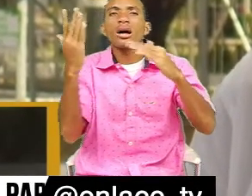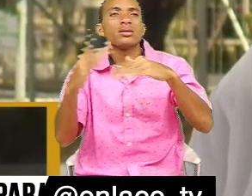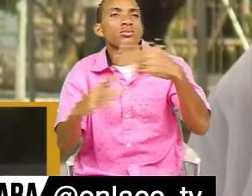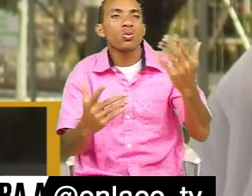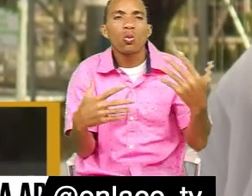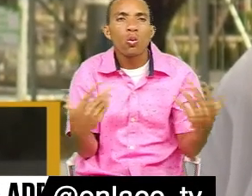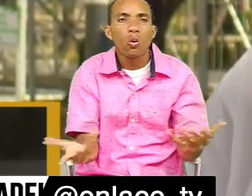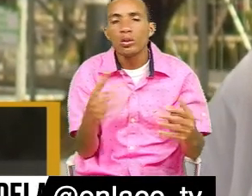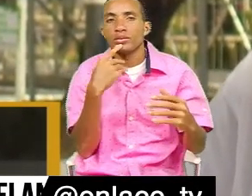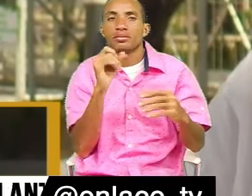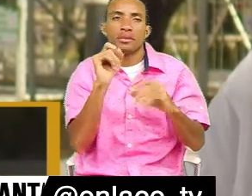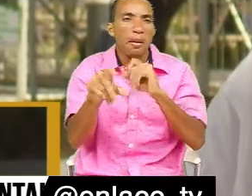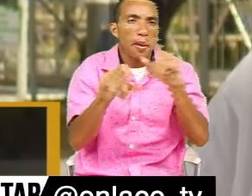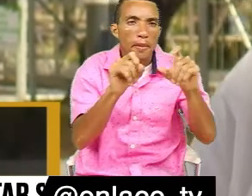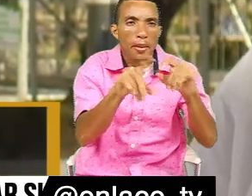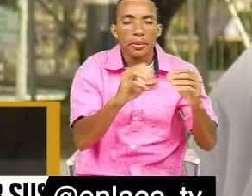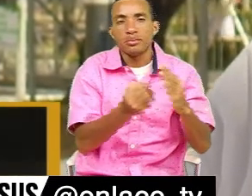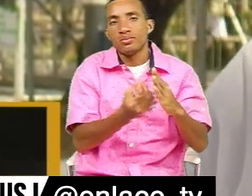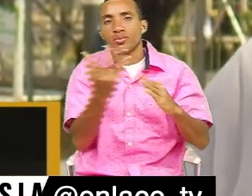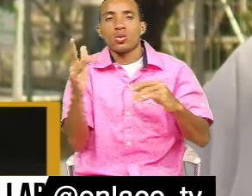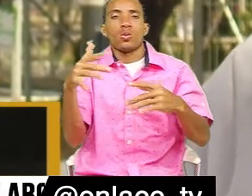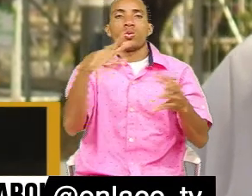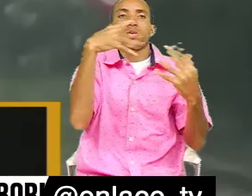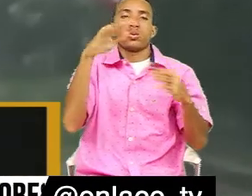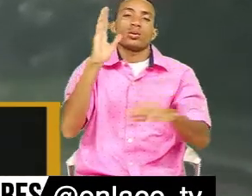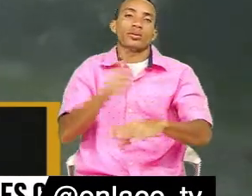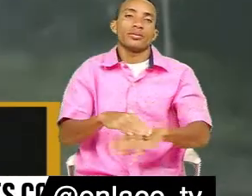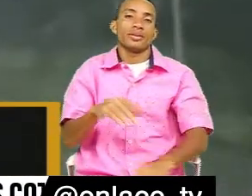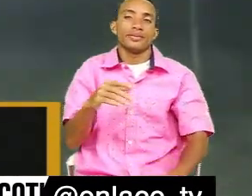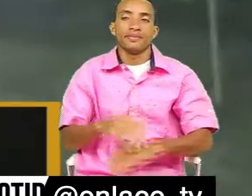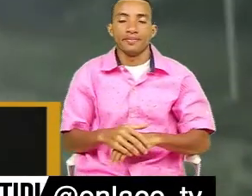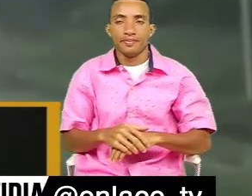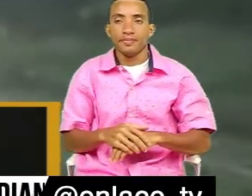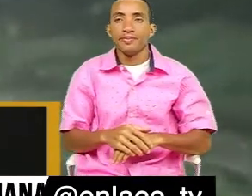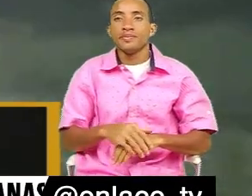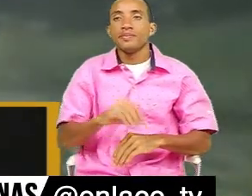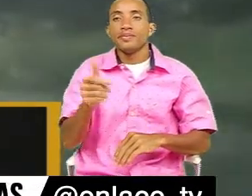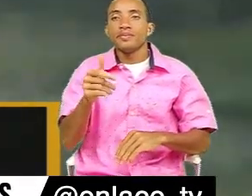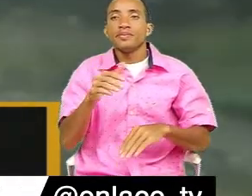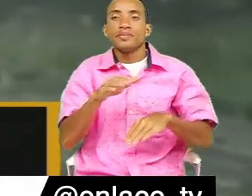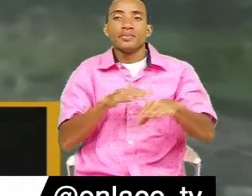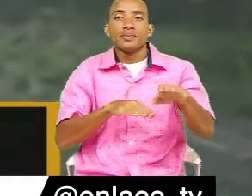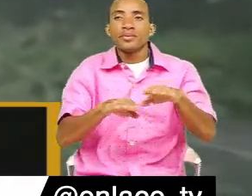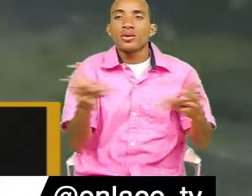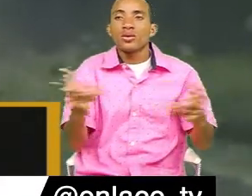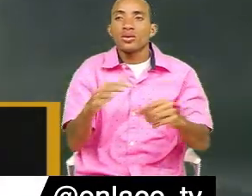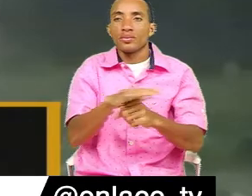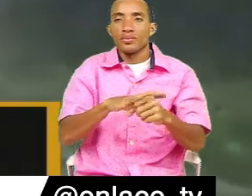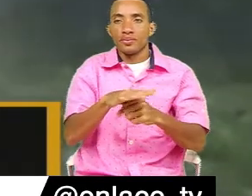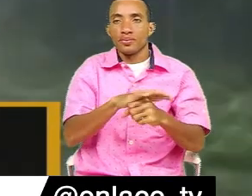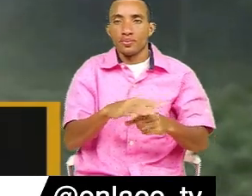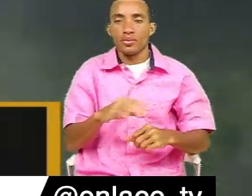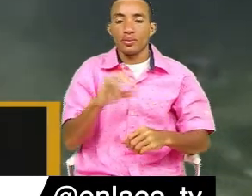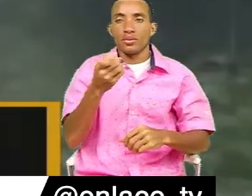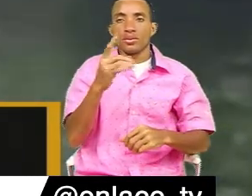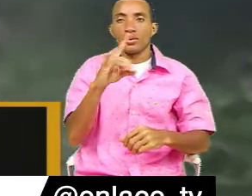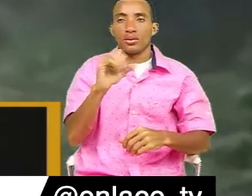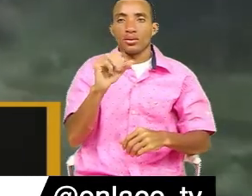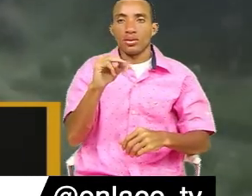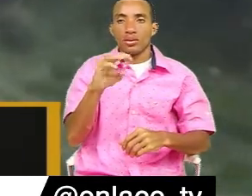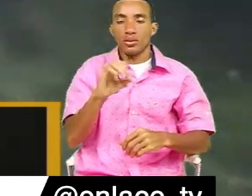originados sobre los fuertes vientos que se presentaron en la noche anterior. Los sitios donde se sabe hubo mayores daños fueron los barrios El Plano y Guamo y las